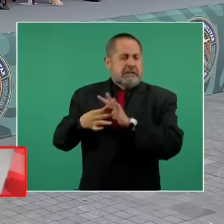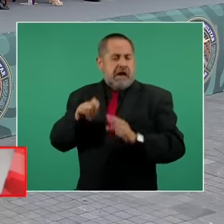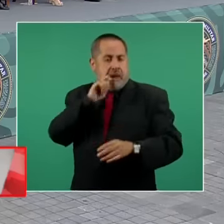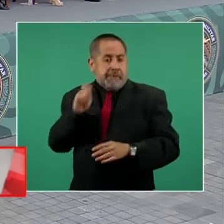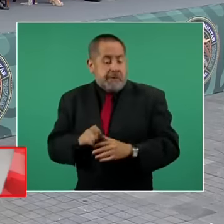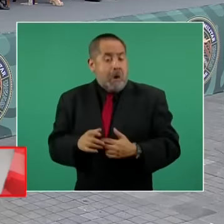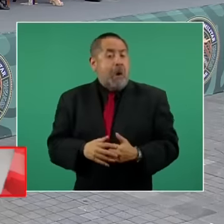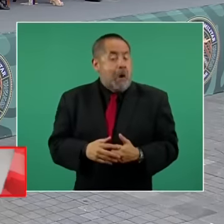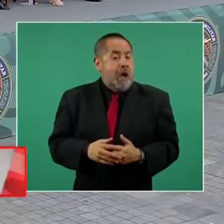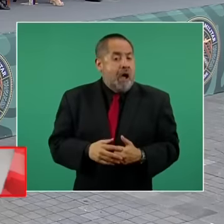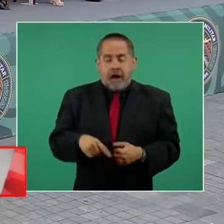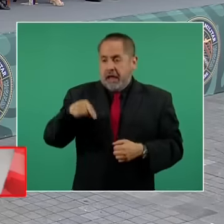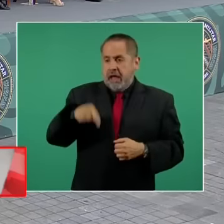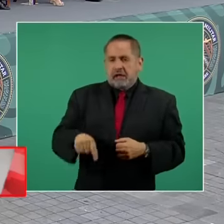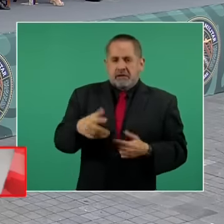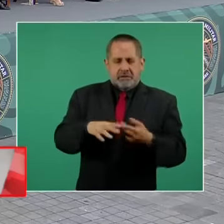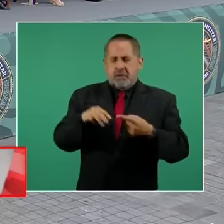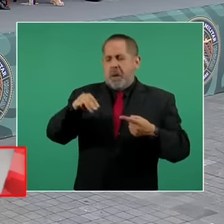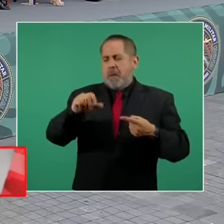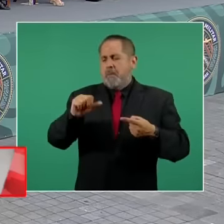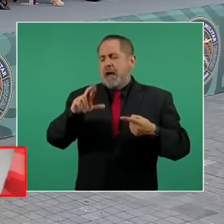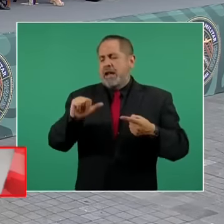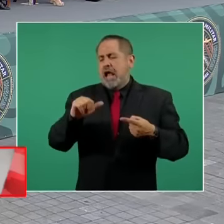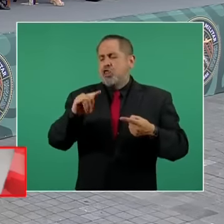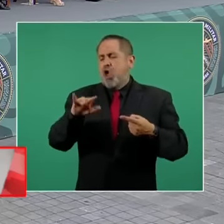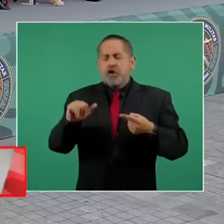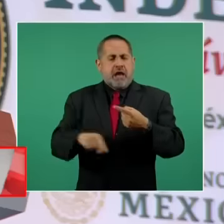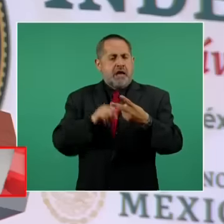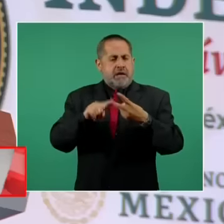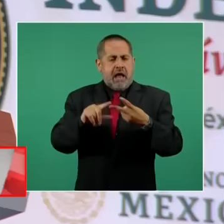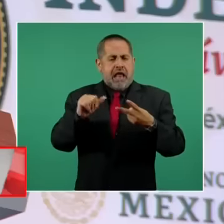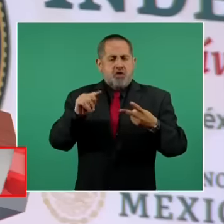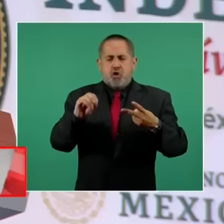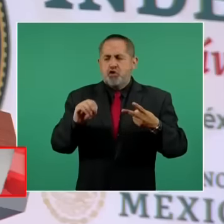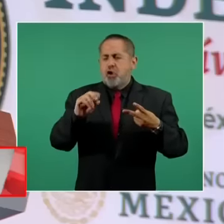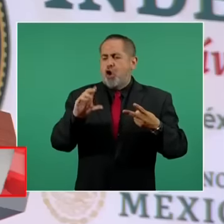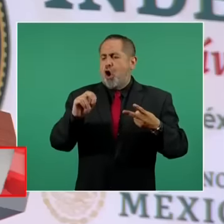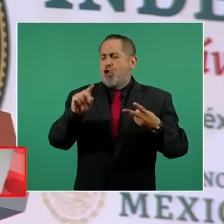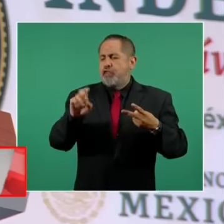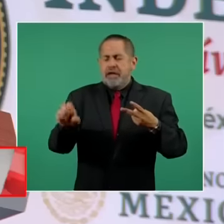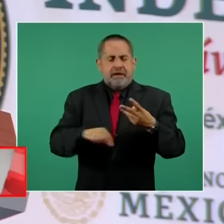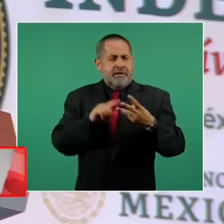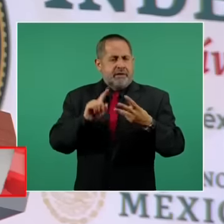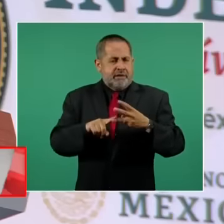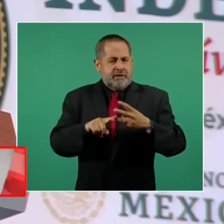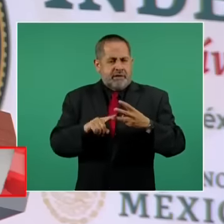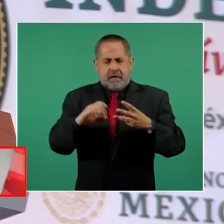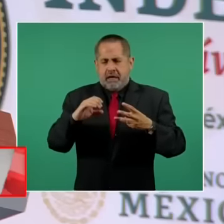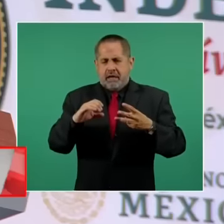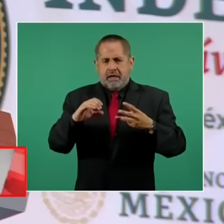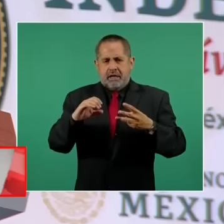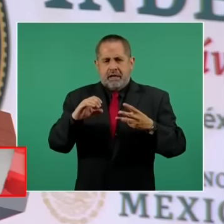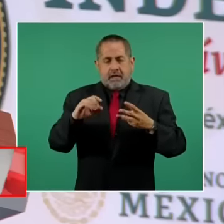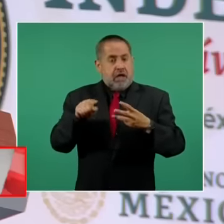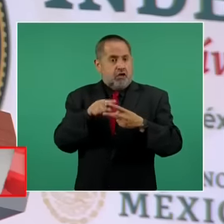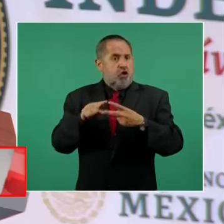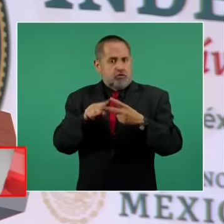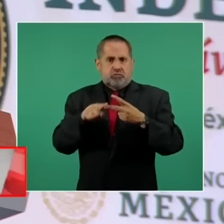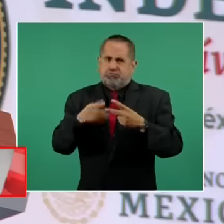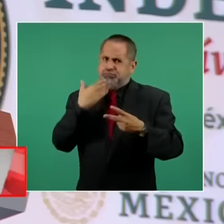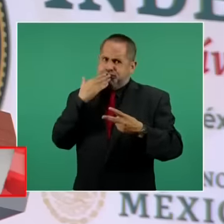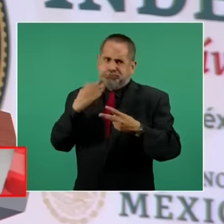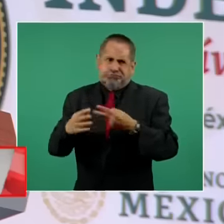muchos otros, los nombres de María Antonia González, Antonio del Conde El Cuate, clave en la adquisición del yate